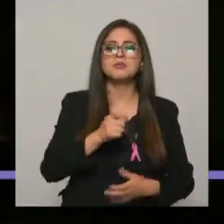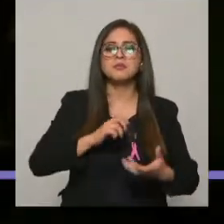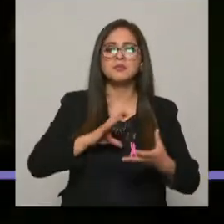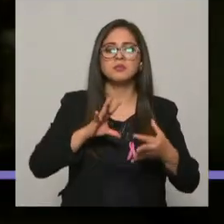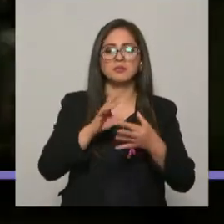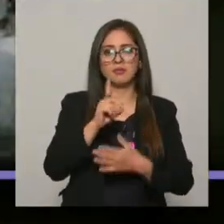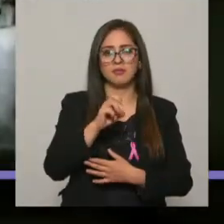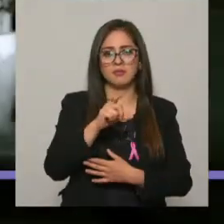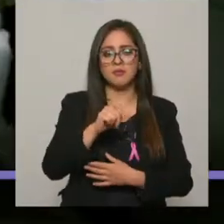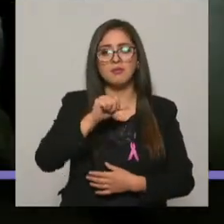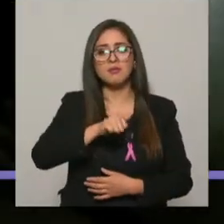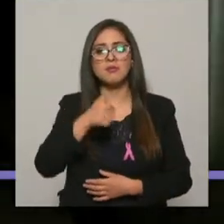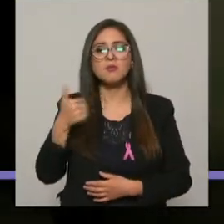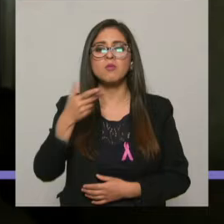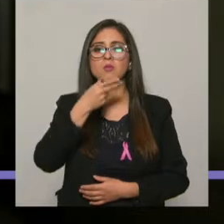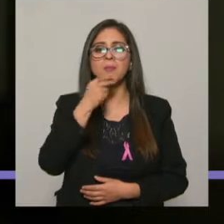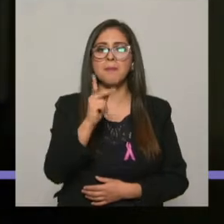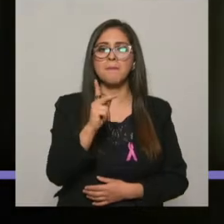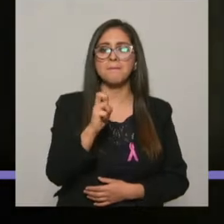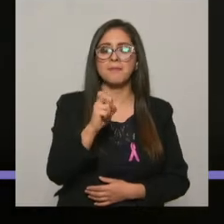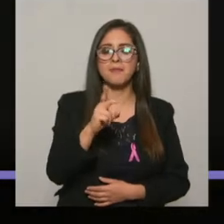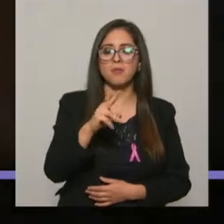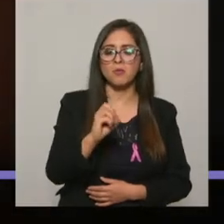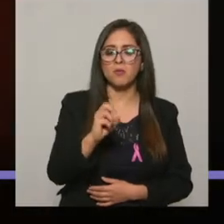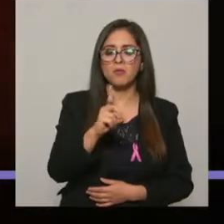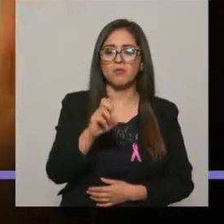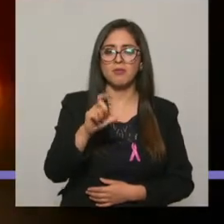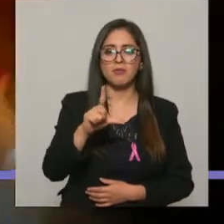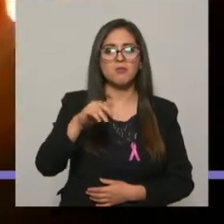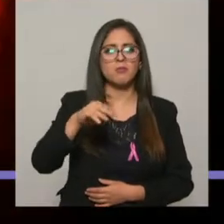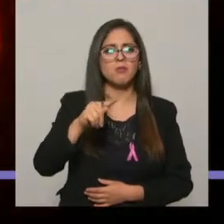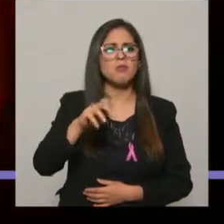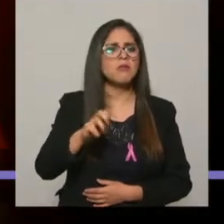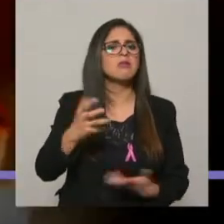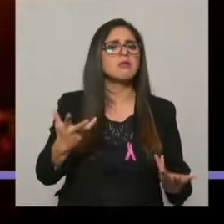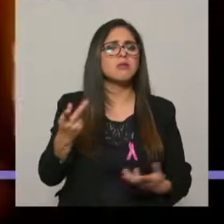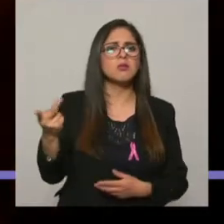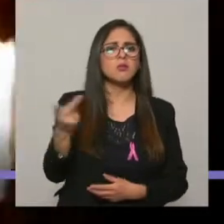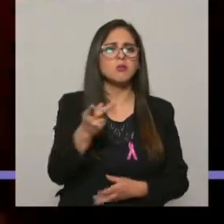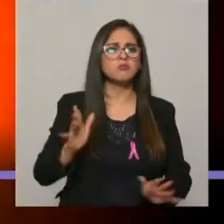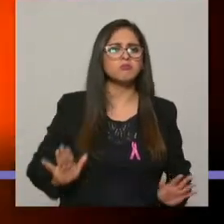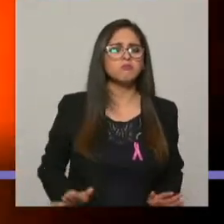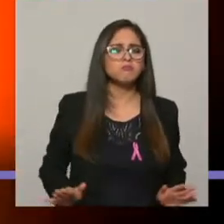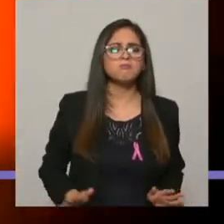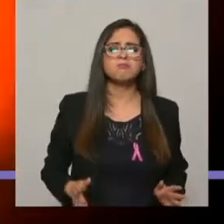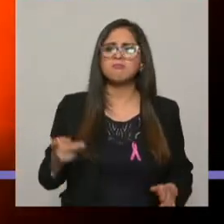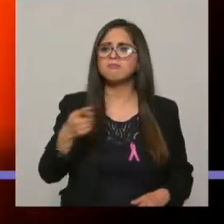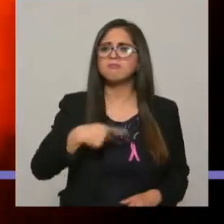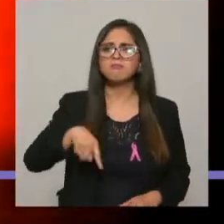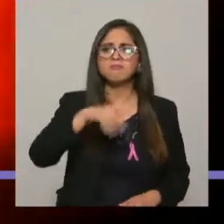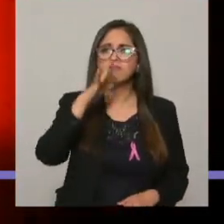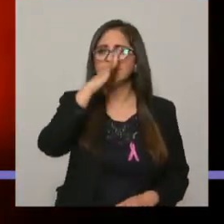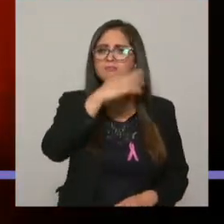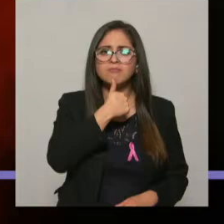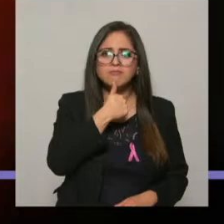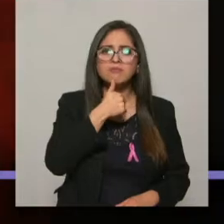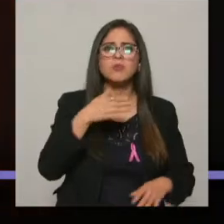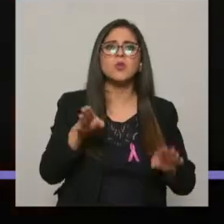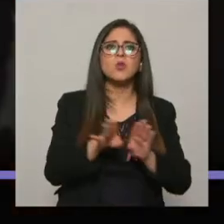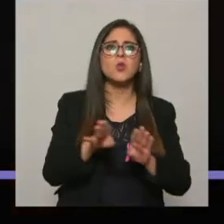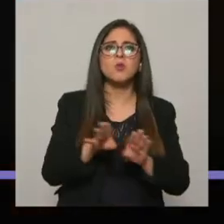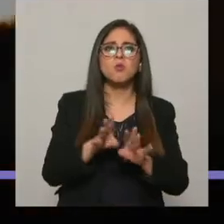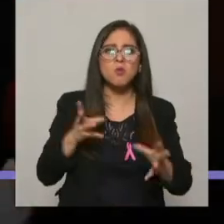igual modo Pedro del Monte es otro personaje, es una pareja que no pueden pues finalmente